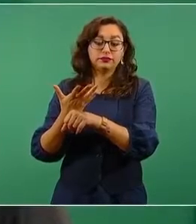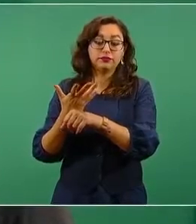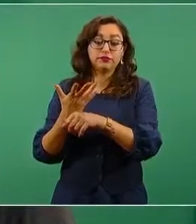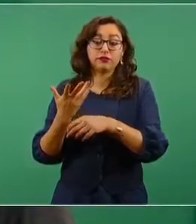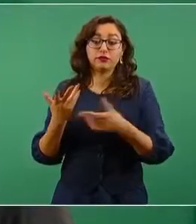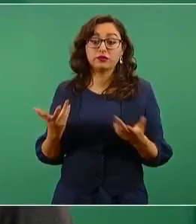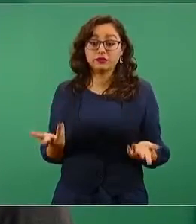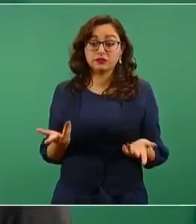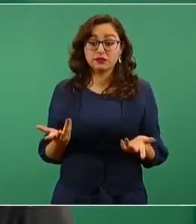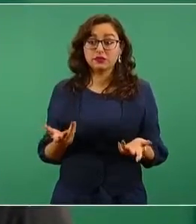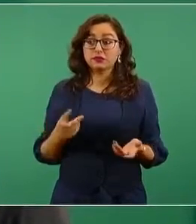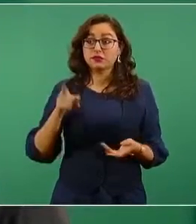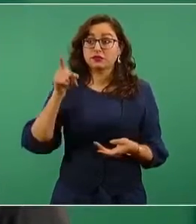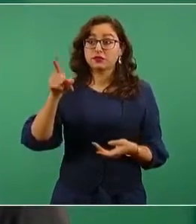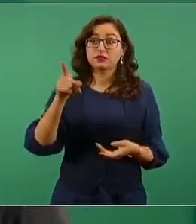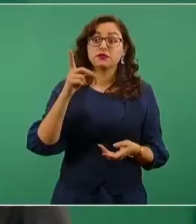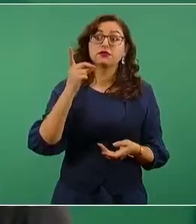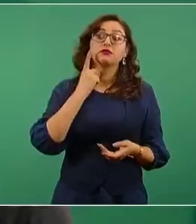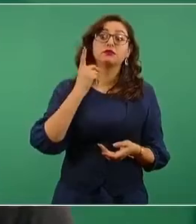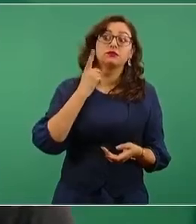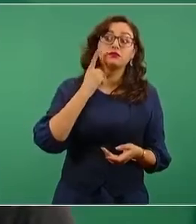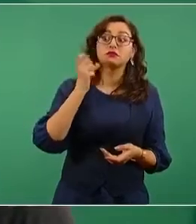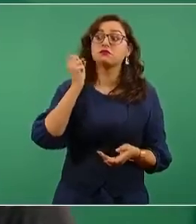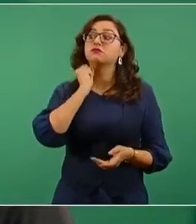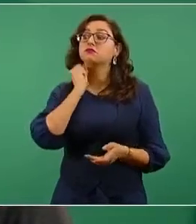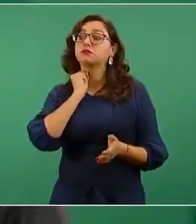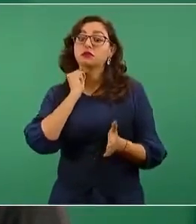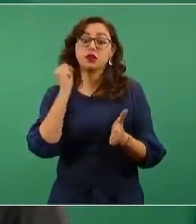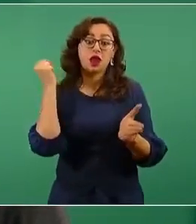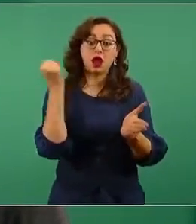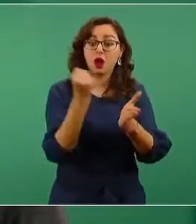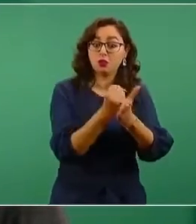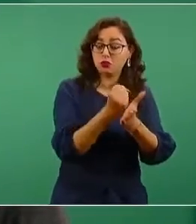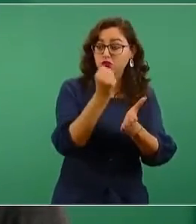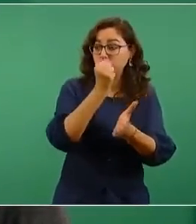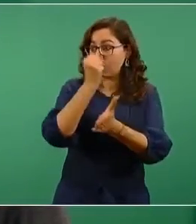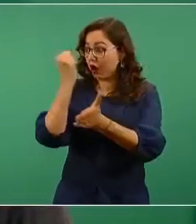si se está aprobando en la Cámara de Senadores, en la Cámara de Diputados,